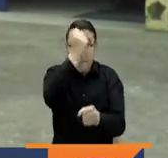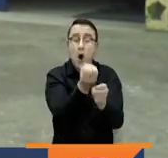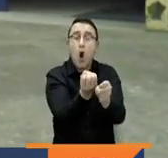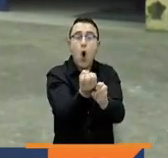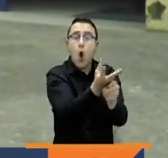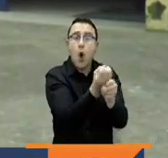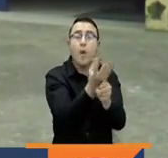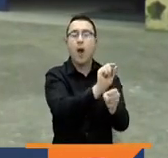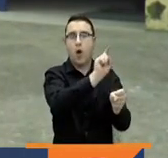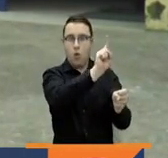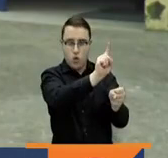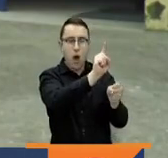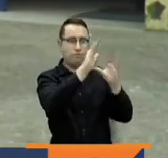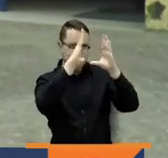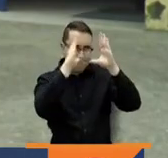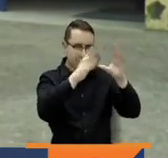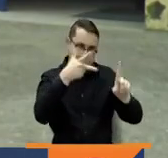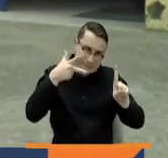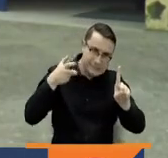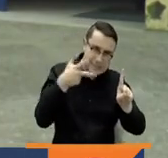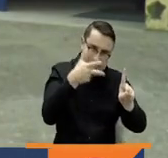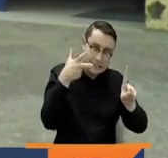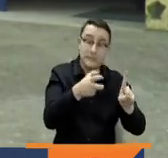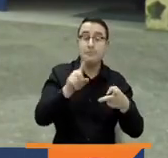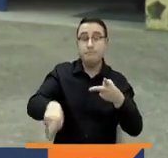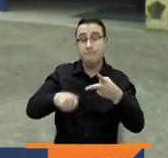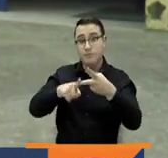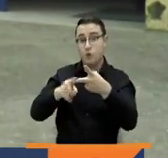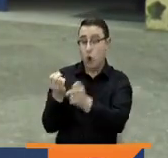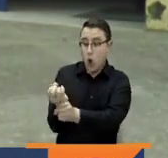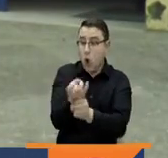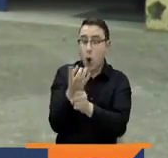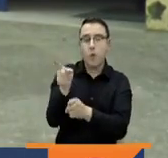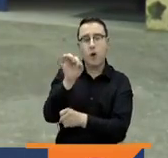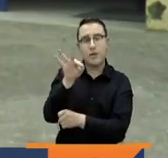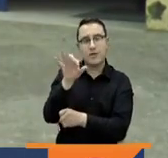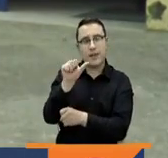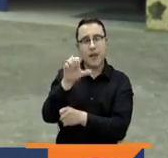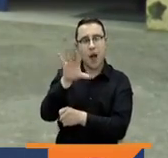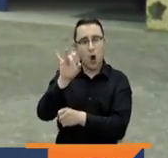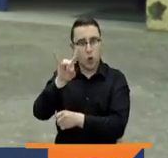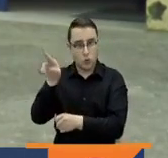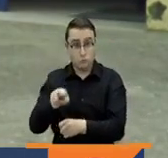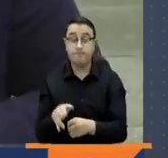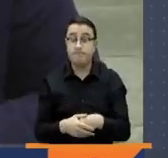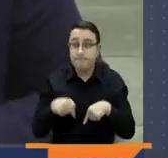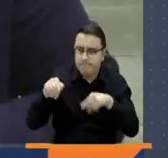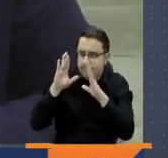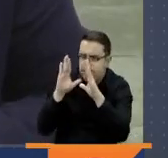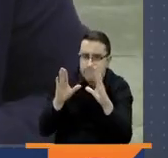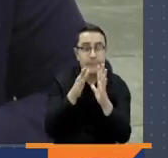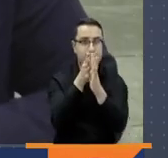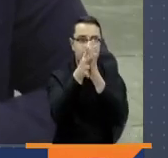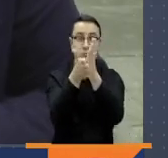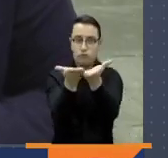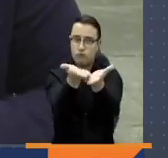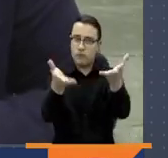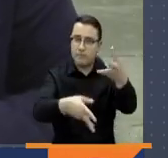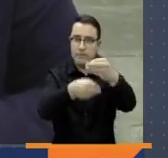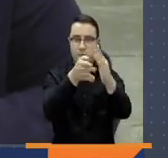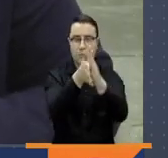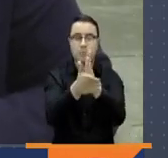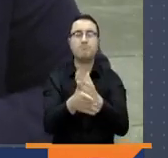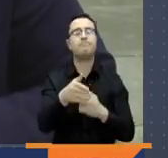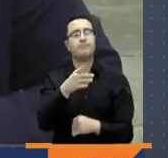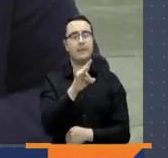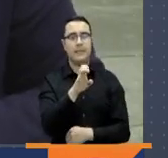y también a los de Santa Cruz. Nosotros seguiremos atentos al desarrollo de esta información. Sigan ustedes con más desde estudio. Daniel Cañas, RTVC